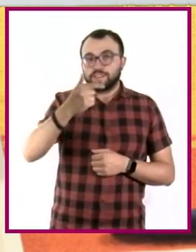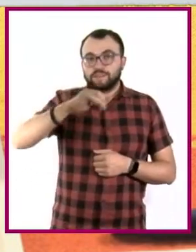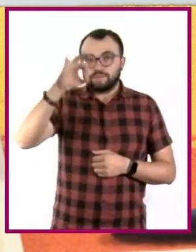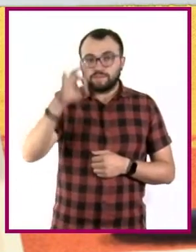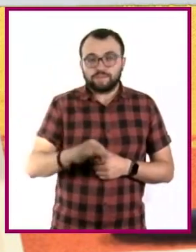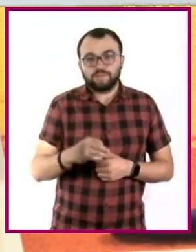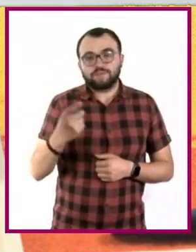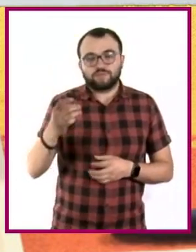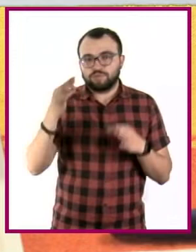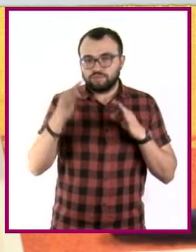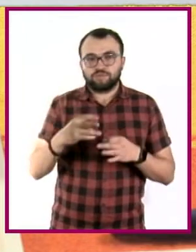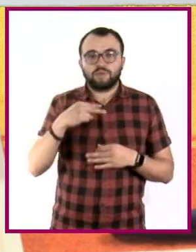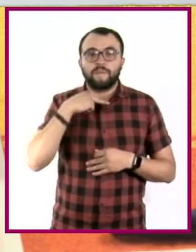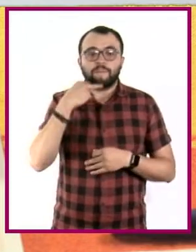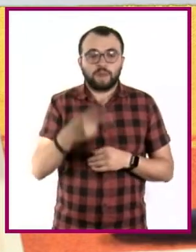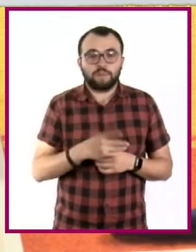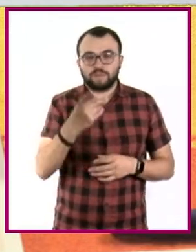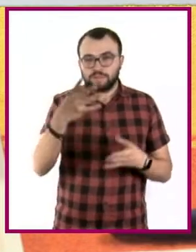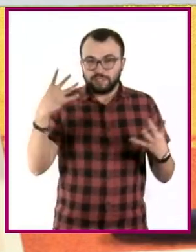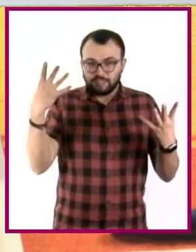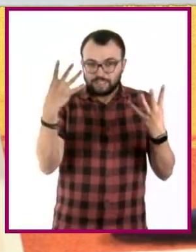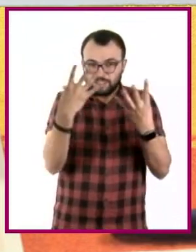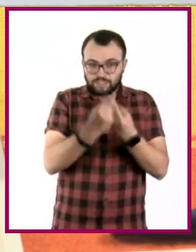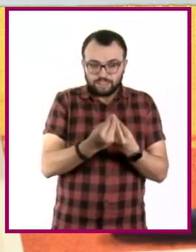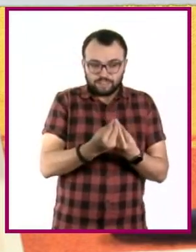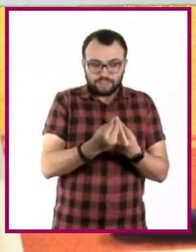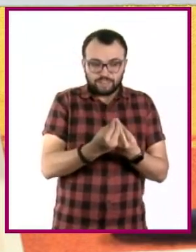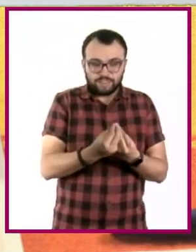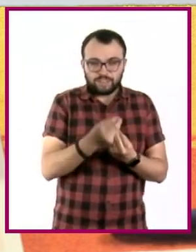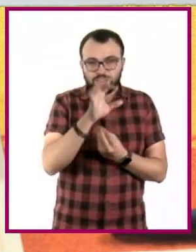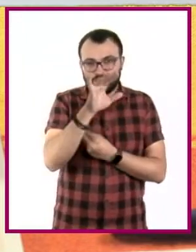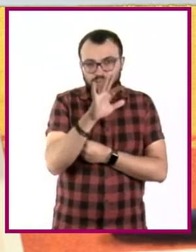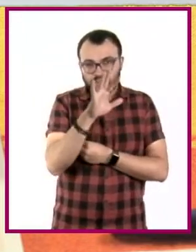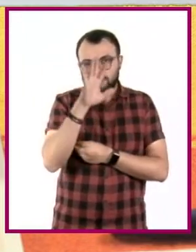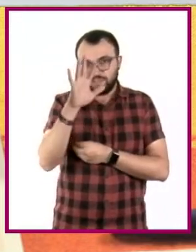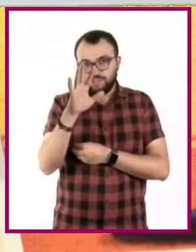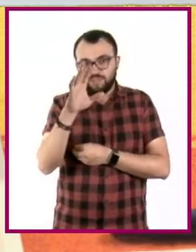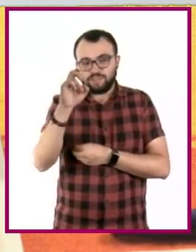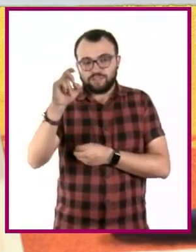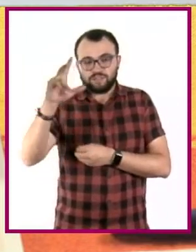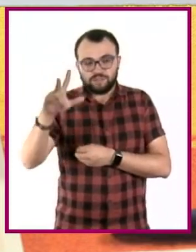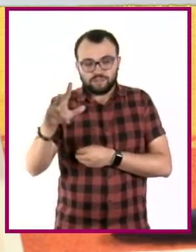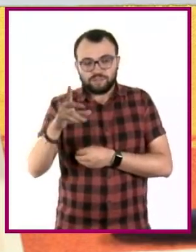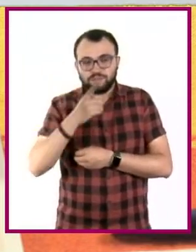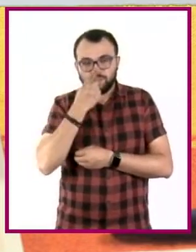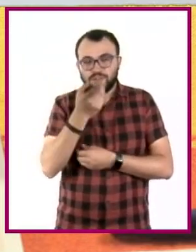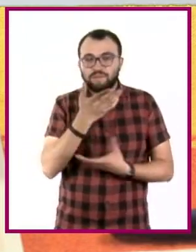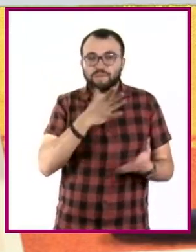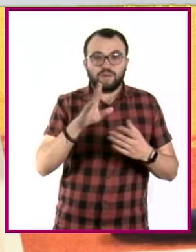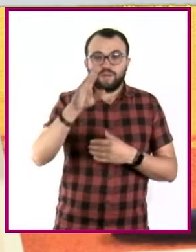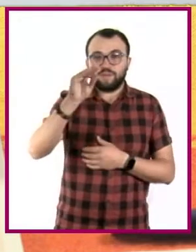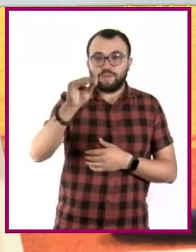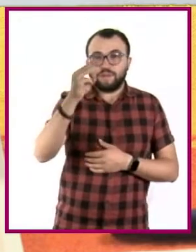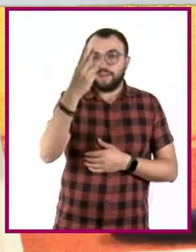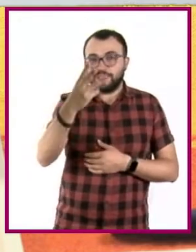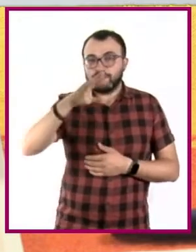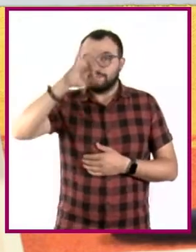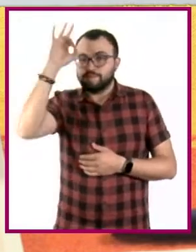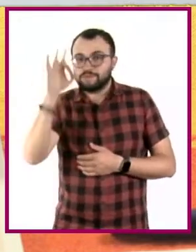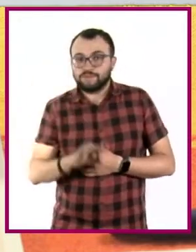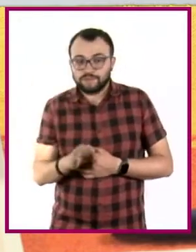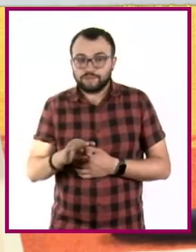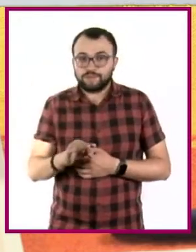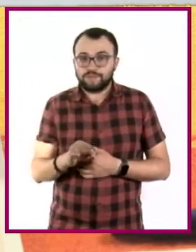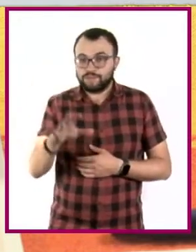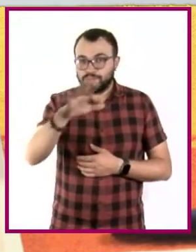es verbal. Si juntamos el 55 y el 38, estamos hablando del 93%